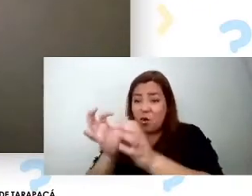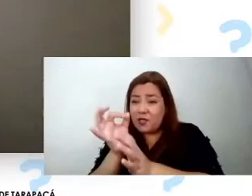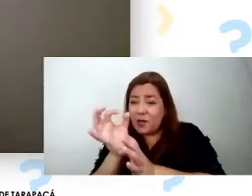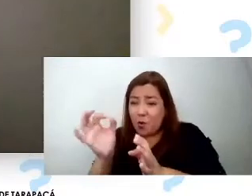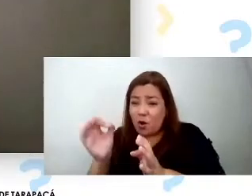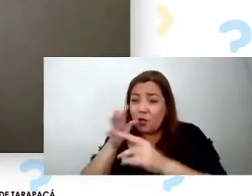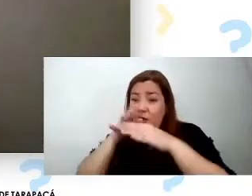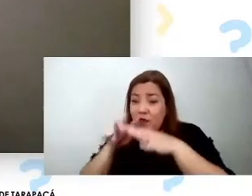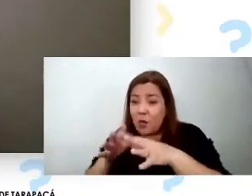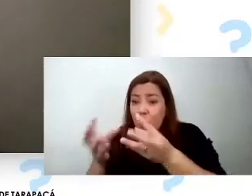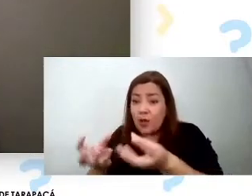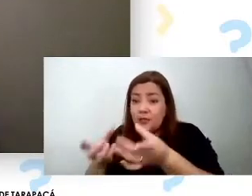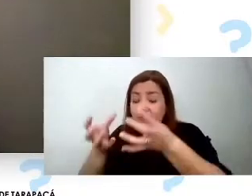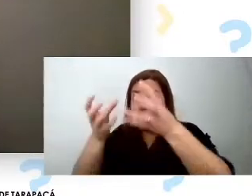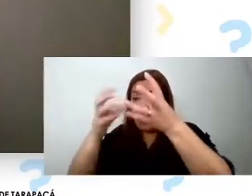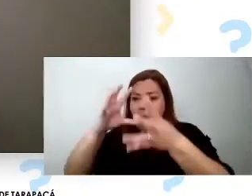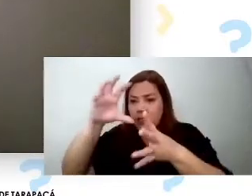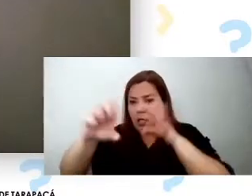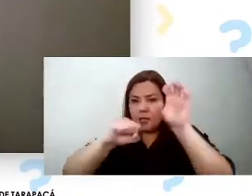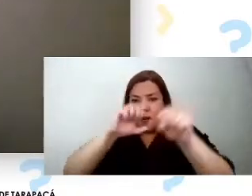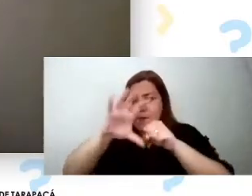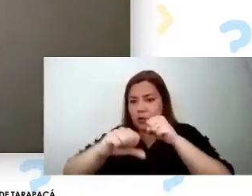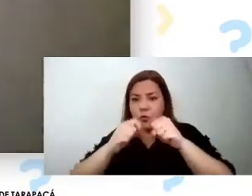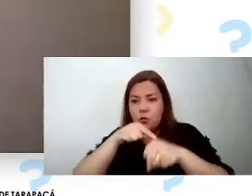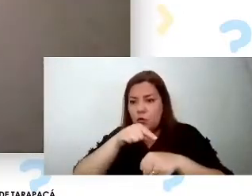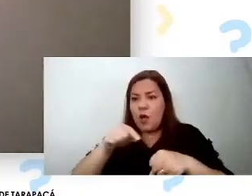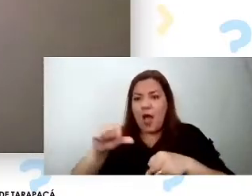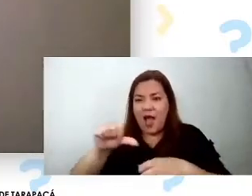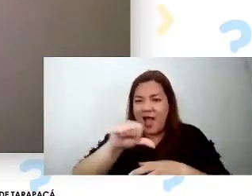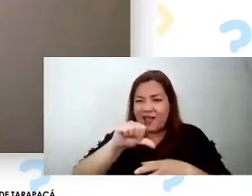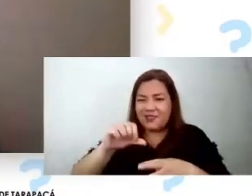estar atrapando estos